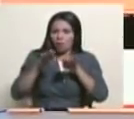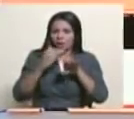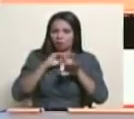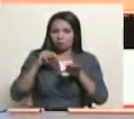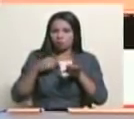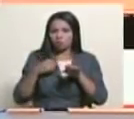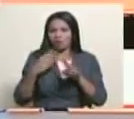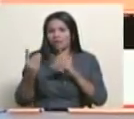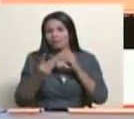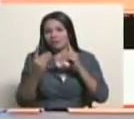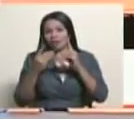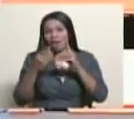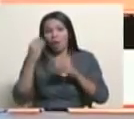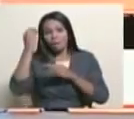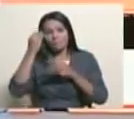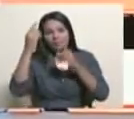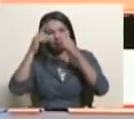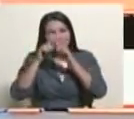que dialogar con los que piensan